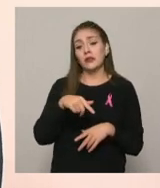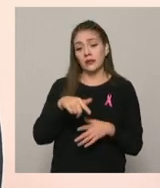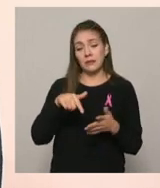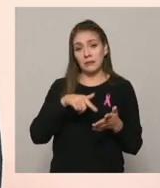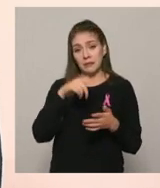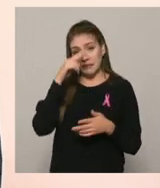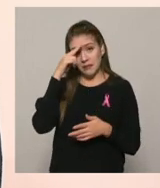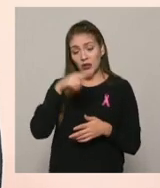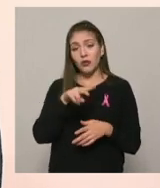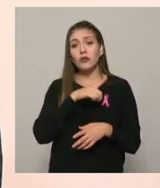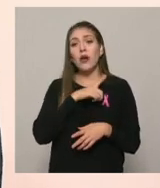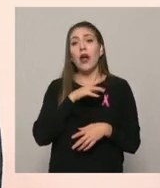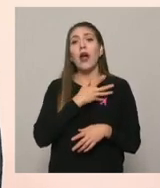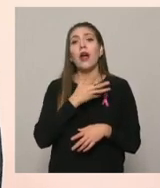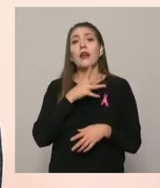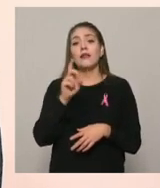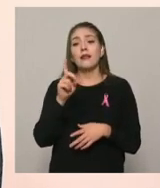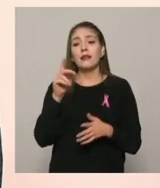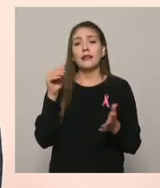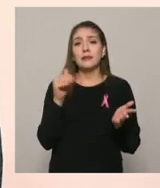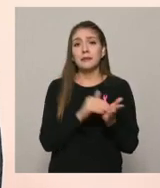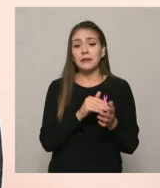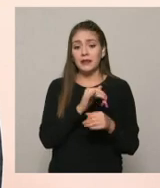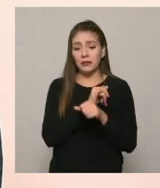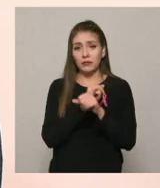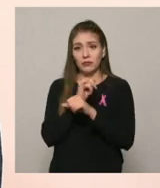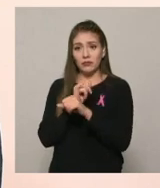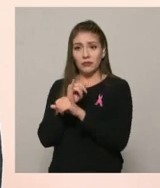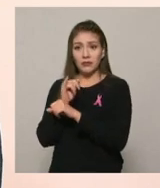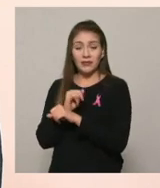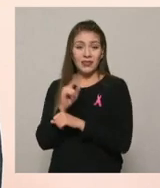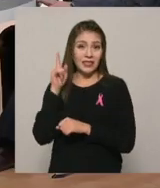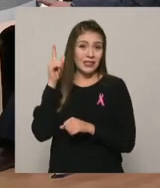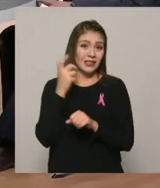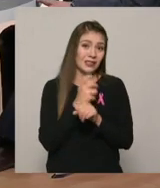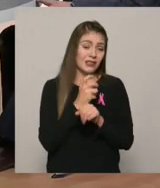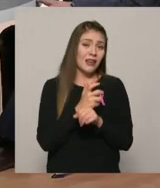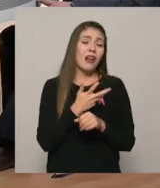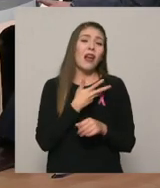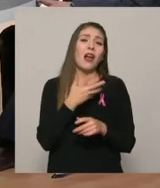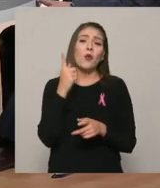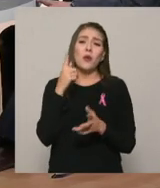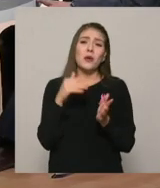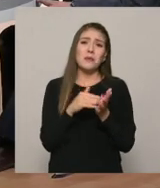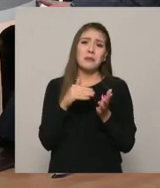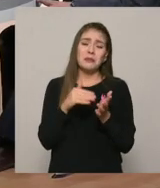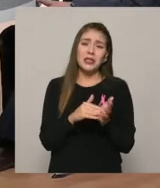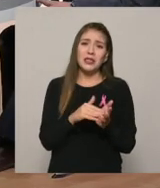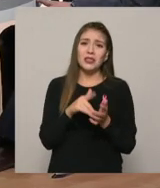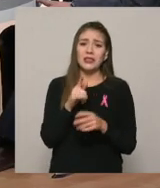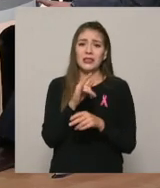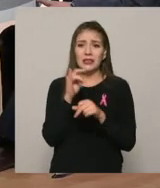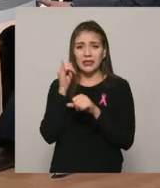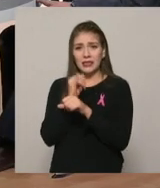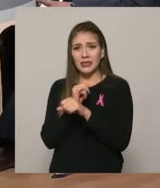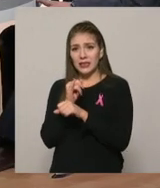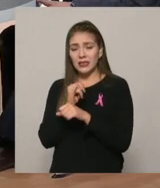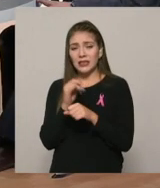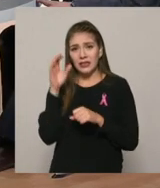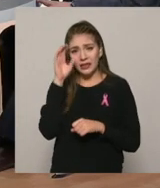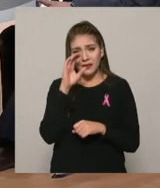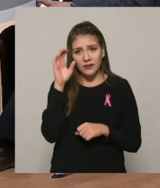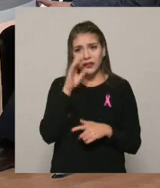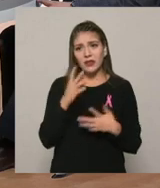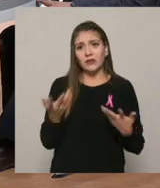30,000 investigadores, comparado con Estados Unidos, donde hay 1,380,000 científicos, o en China 1,500,000